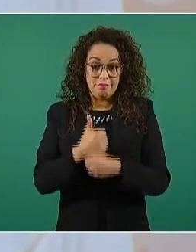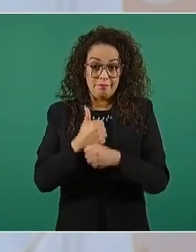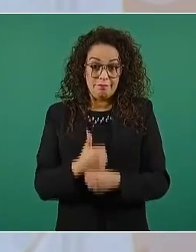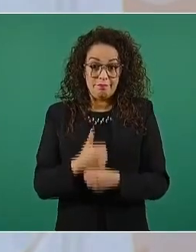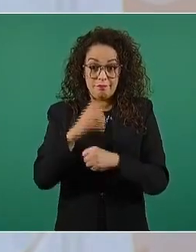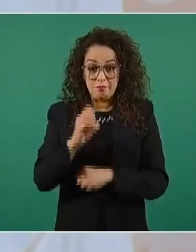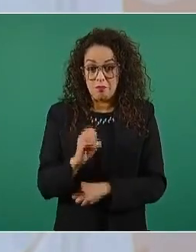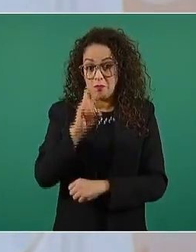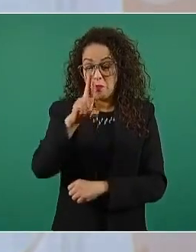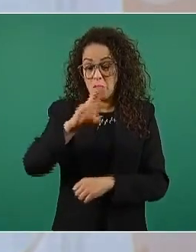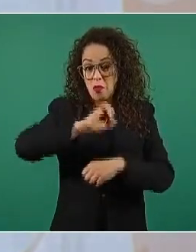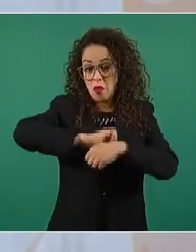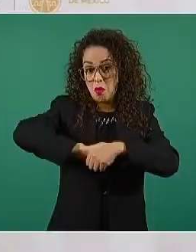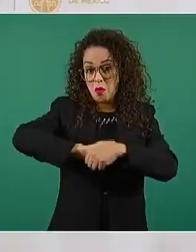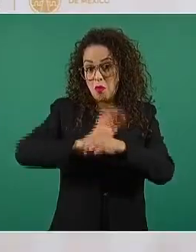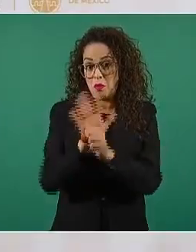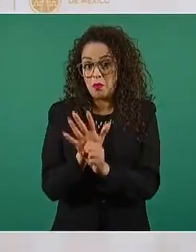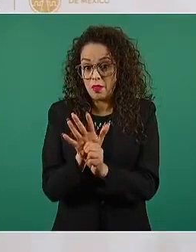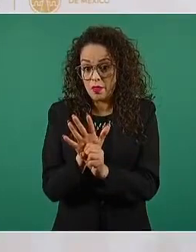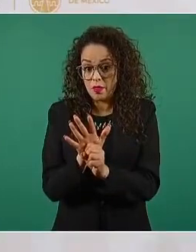del COVID,